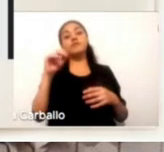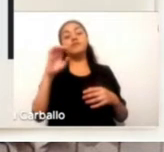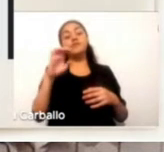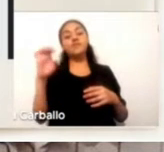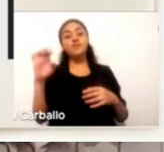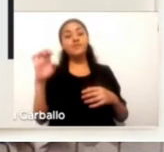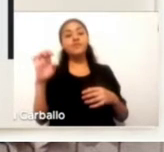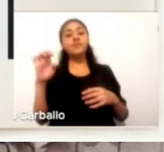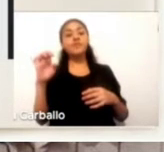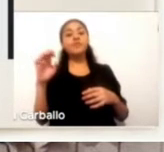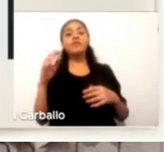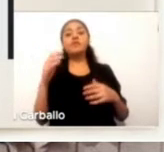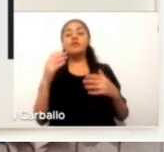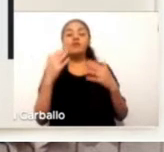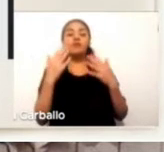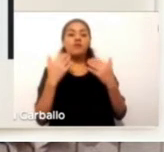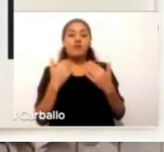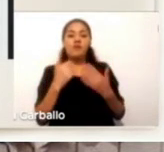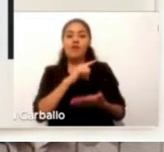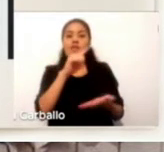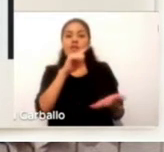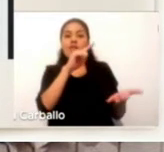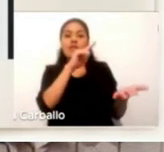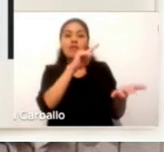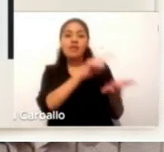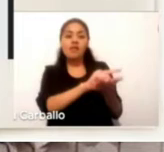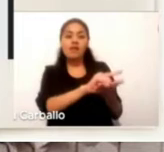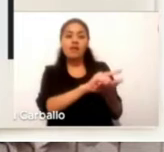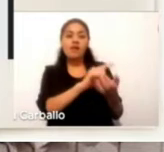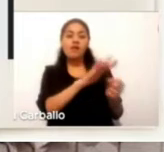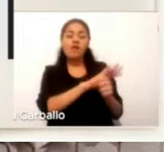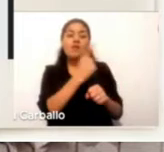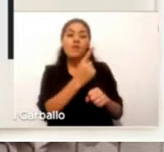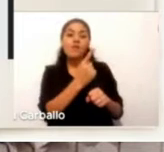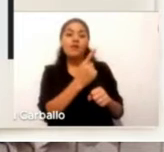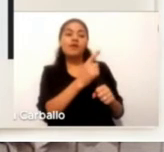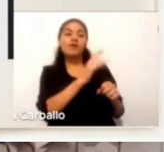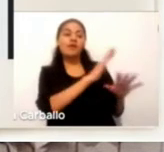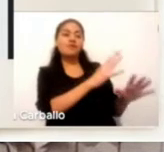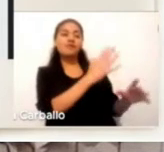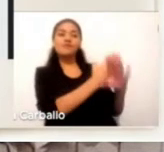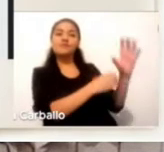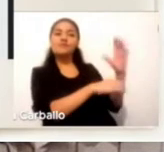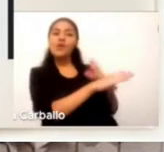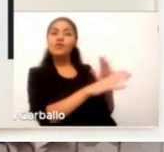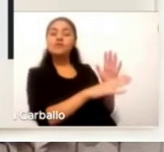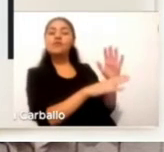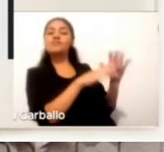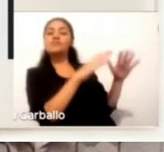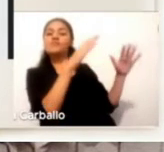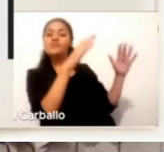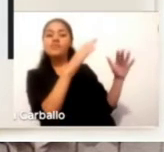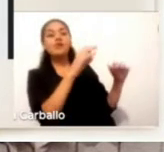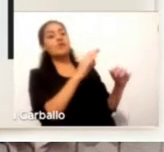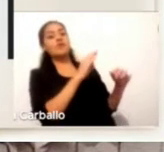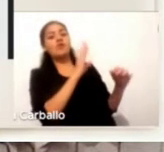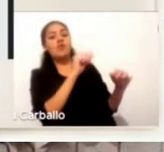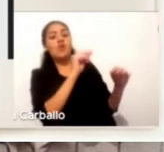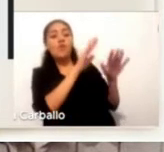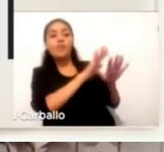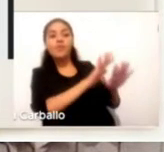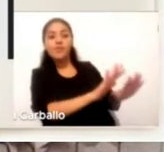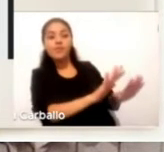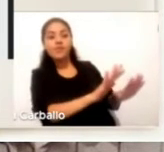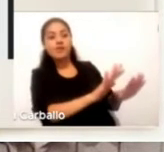al principio de legalidad, al no hacer cesar las conductas por las cuales solicitó la implementación de medidas cautelares, ni por realizar